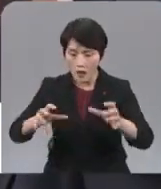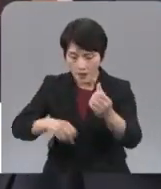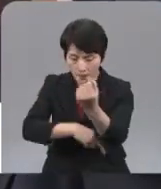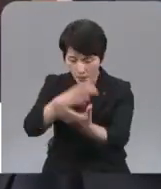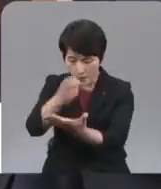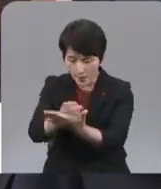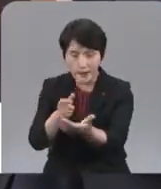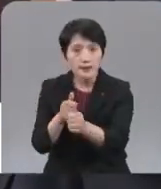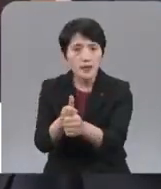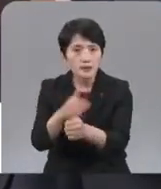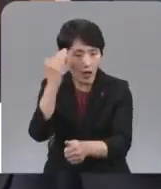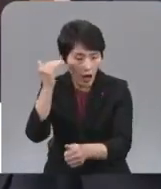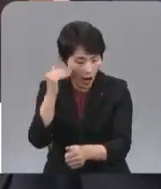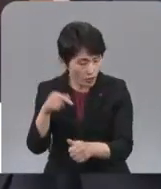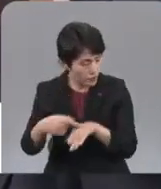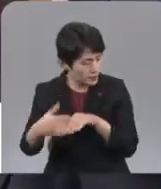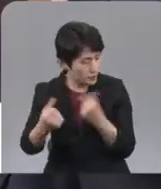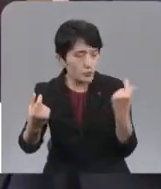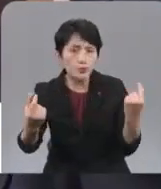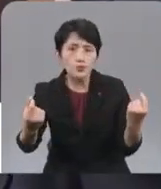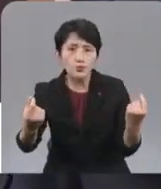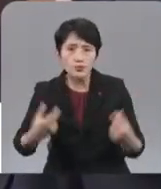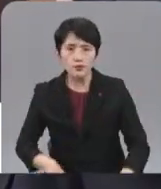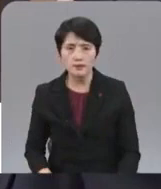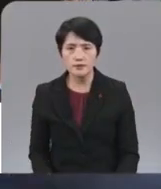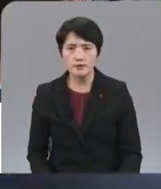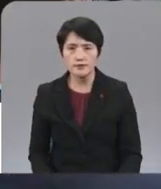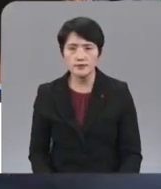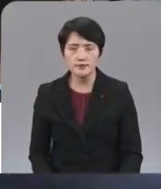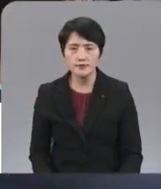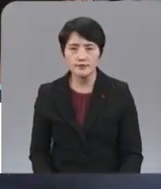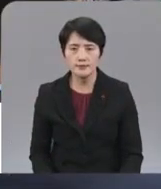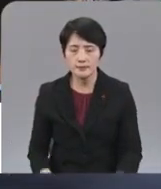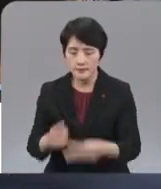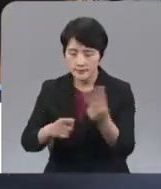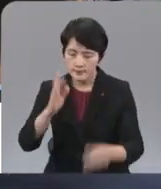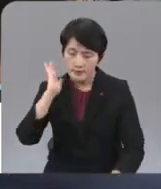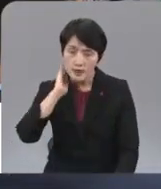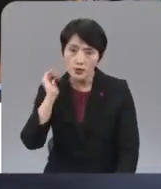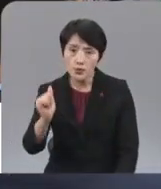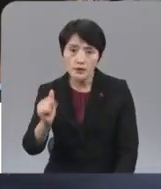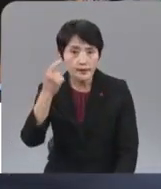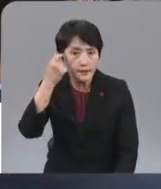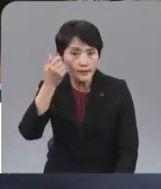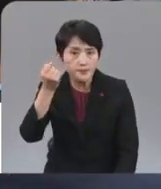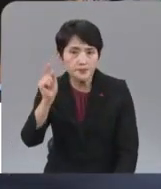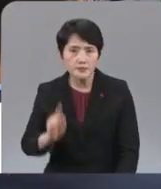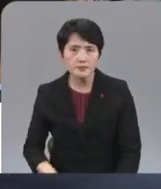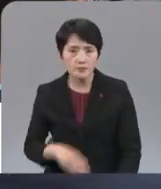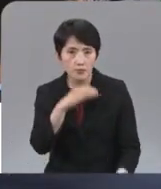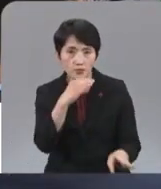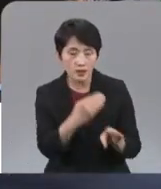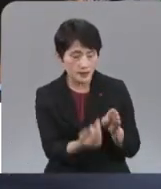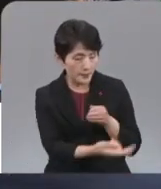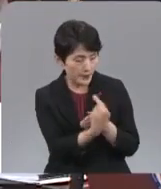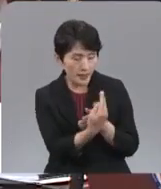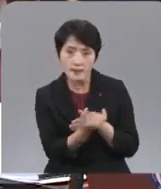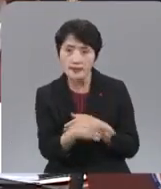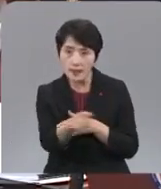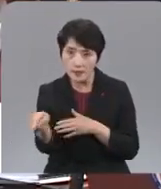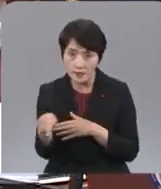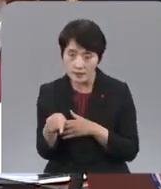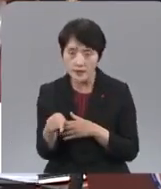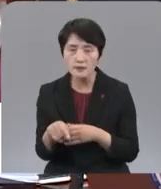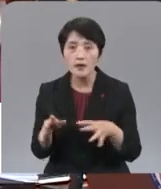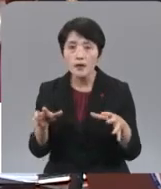sus amenazas en cuanto a la redefinición de kinun sobre las relaciones inter coranas afirmando que Corea del Sur y Corea del Norte